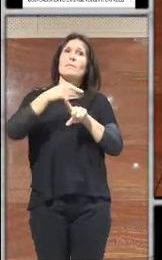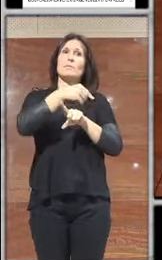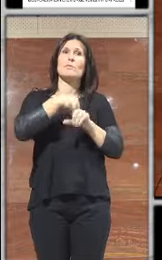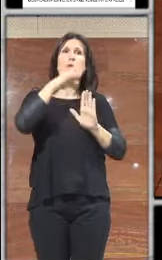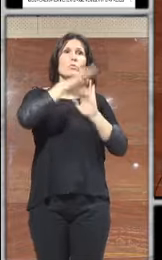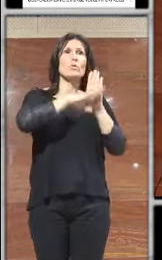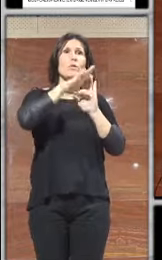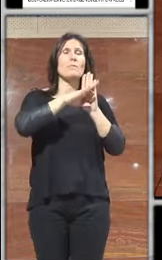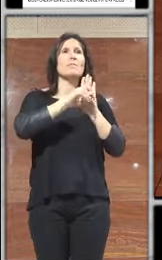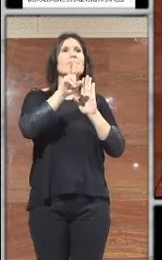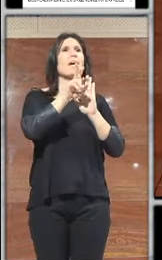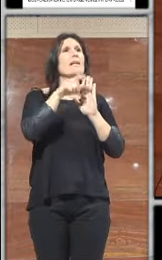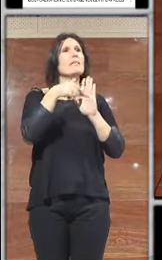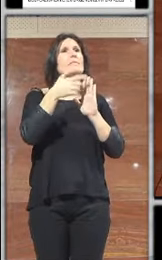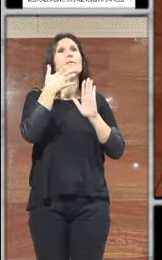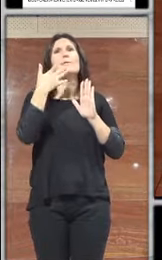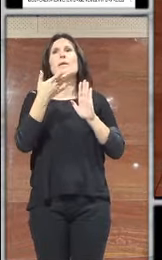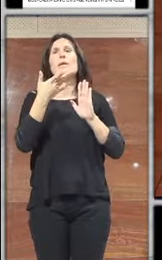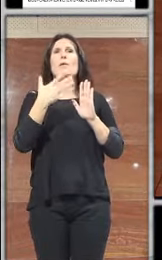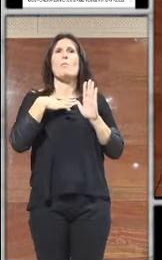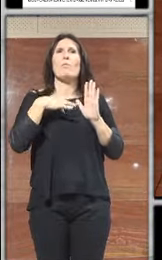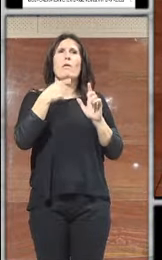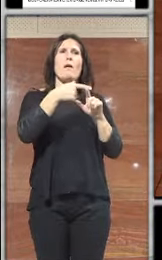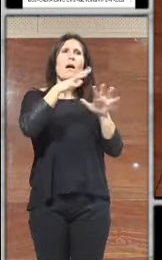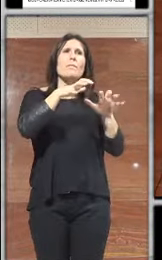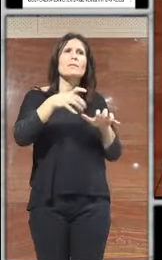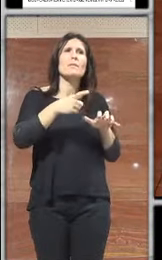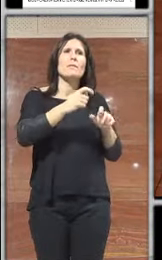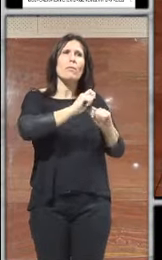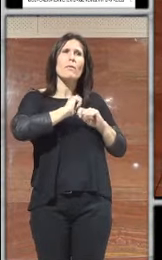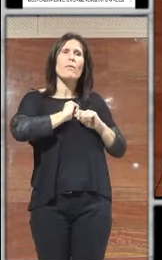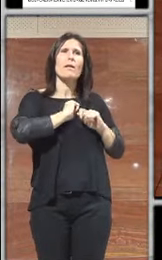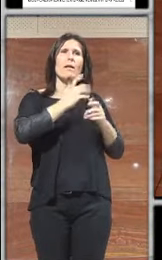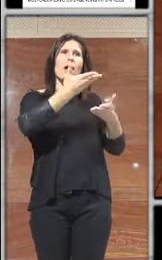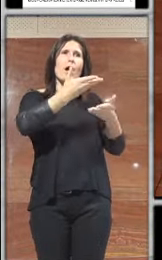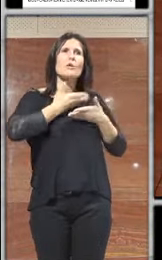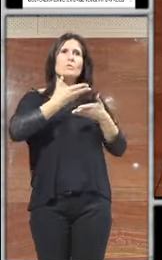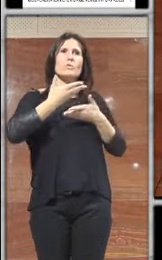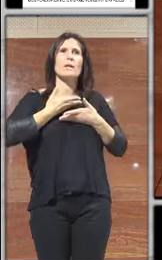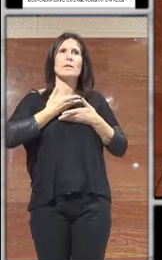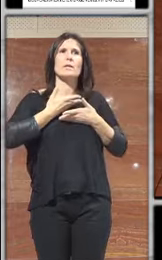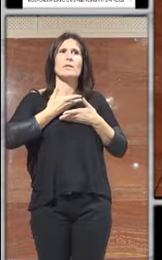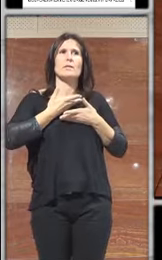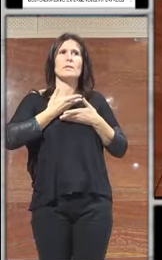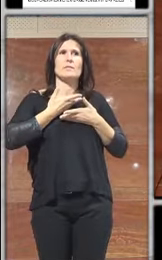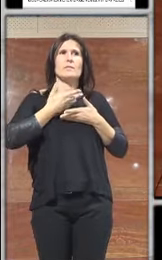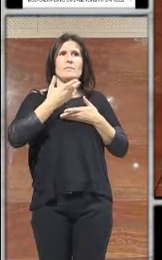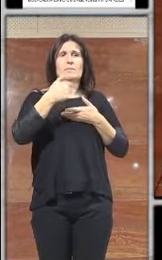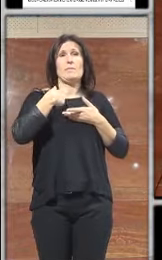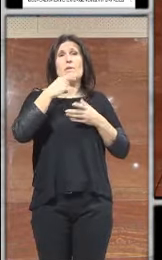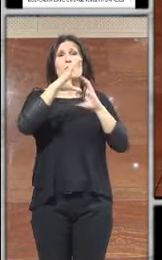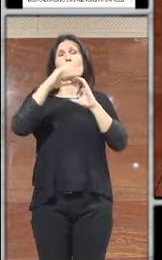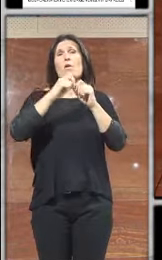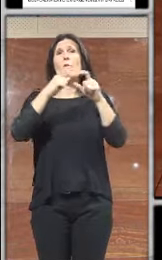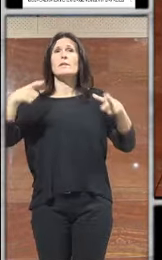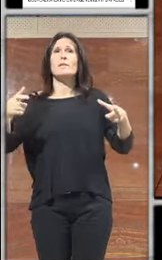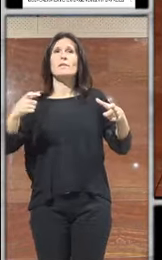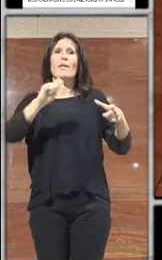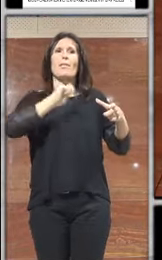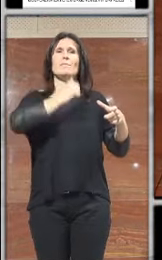programas para que cómo pueden aprender, cómo pueden ayudar el propio programa a la persona usuaria de comunicación aumentativa a